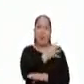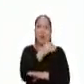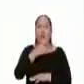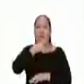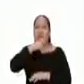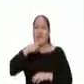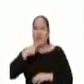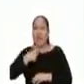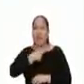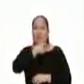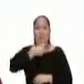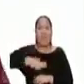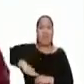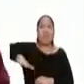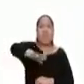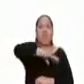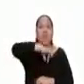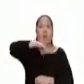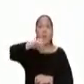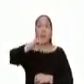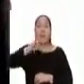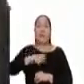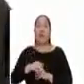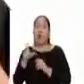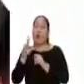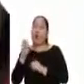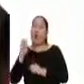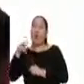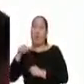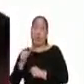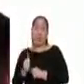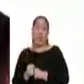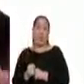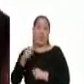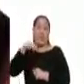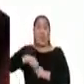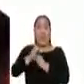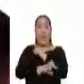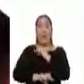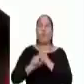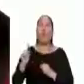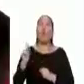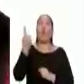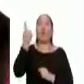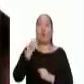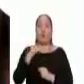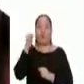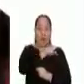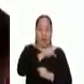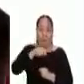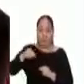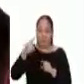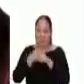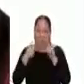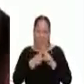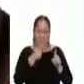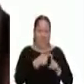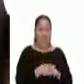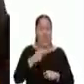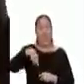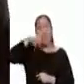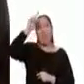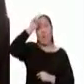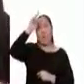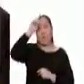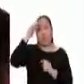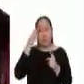del Pacífico o las lomas que nos hacen un país único. Y precisamente en esta geografía tan variada, el Perú tiene el gran reto de